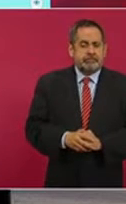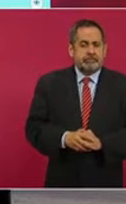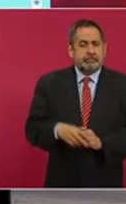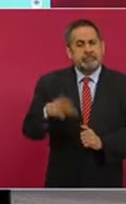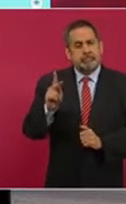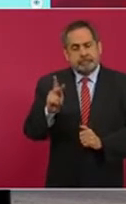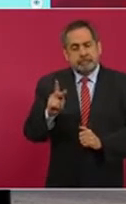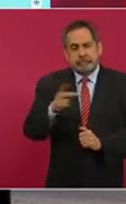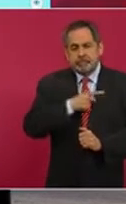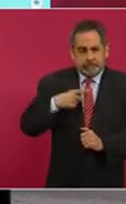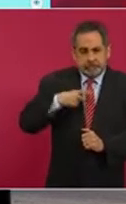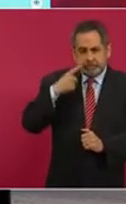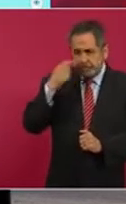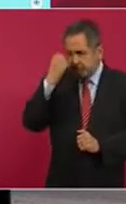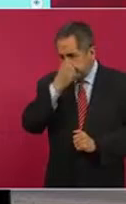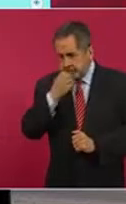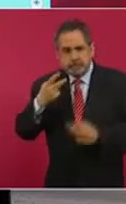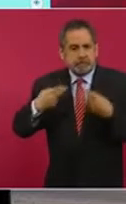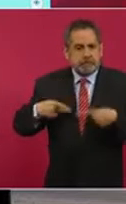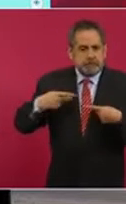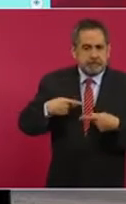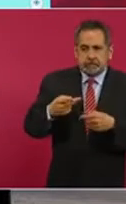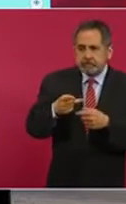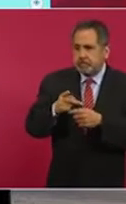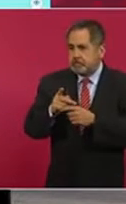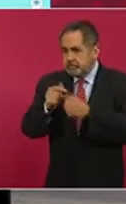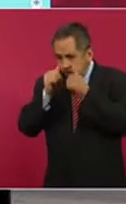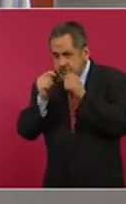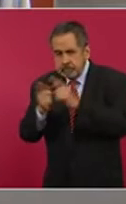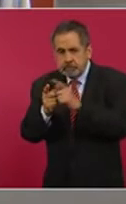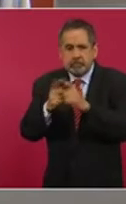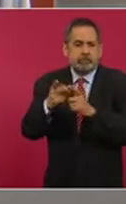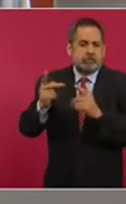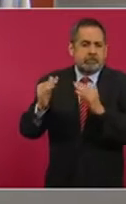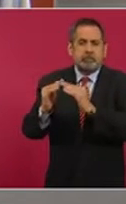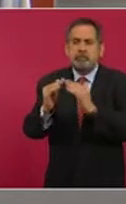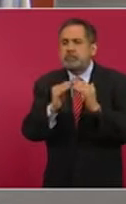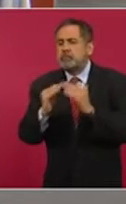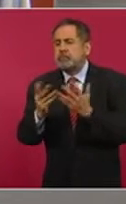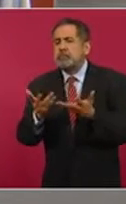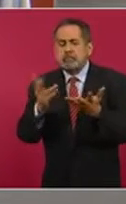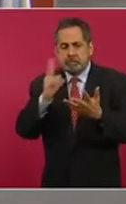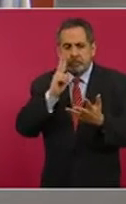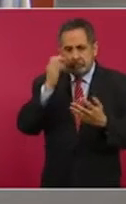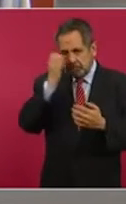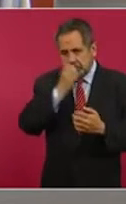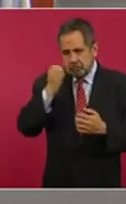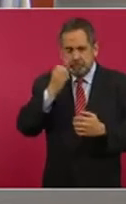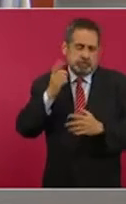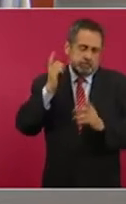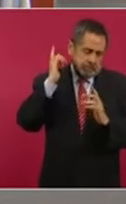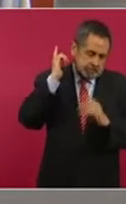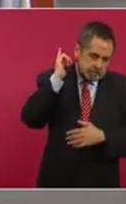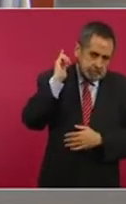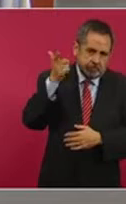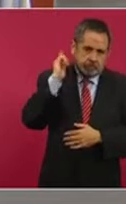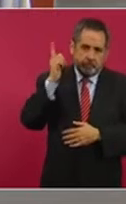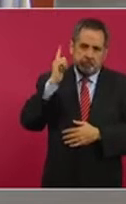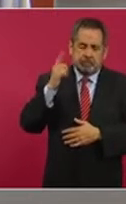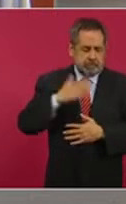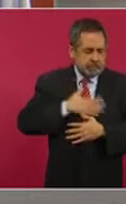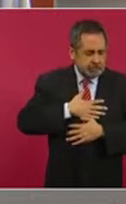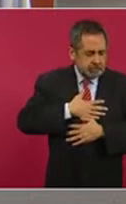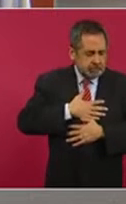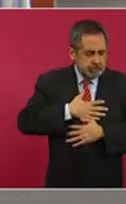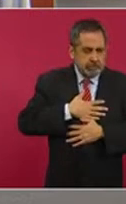Pero pues hay que atender a la gente con sus viviendas y ojalá, lo deseamos